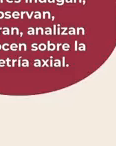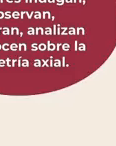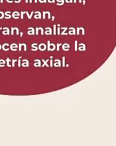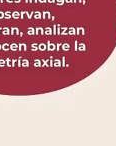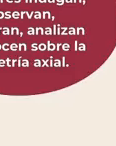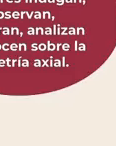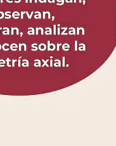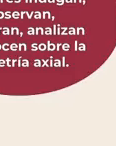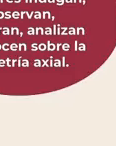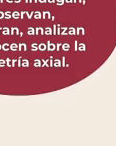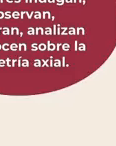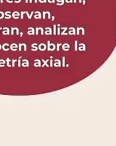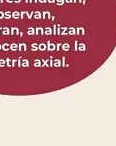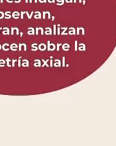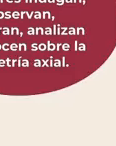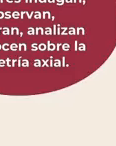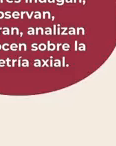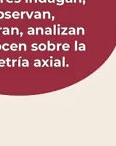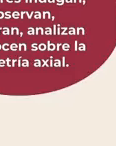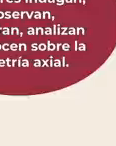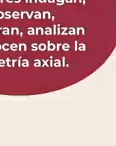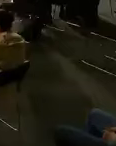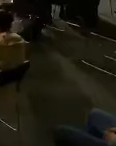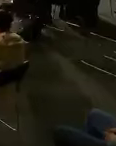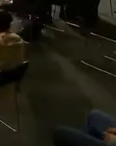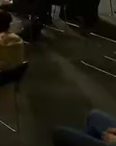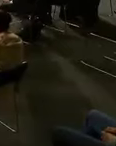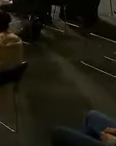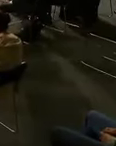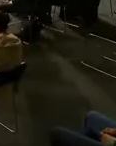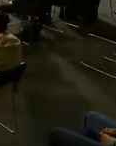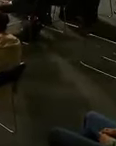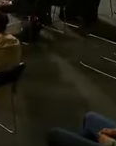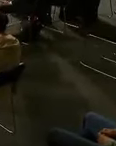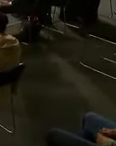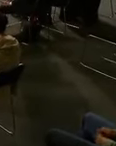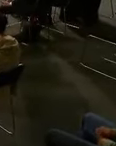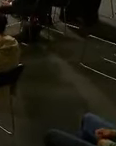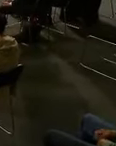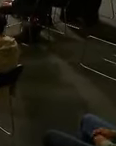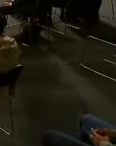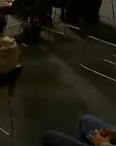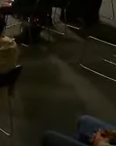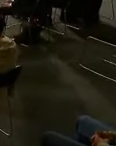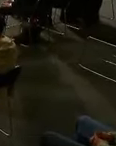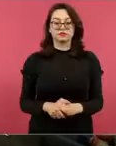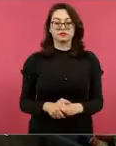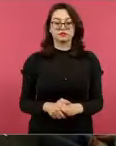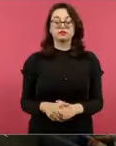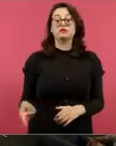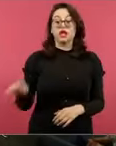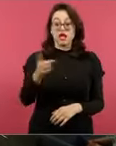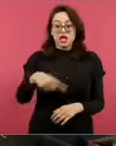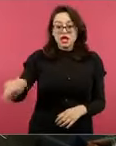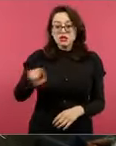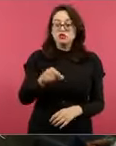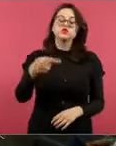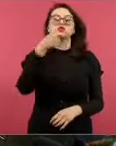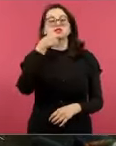naturaleza, van a hacer registros, van a además buscar que en los seres vivos haya simetría central